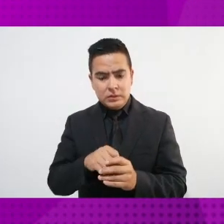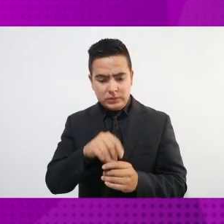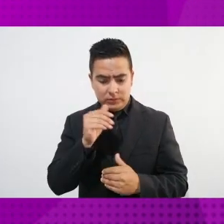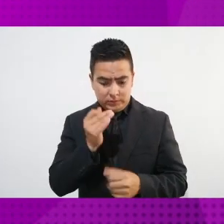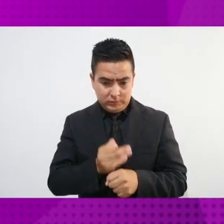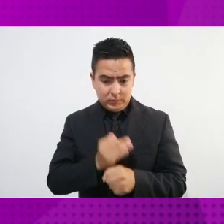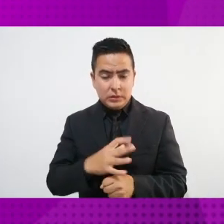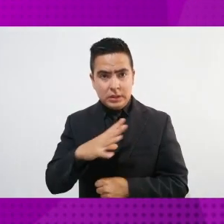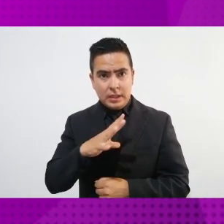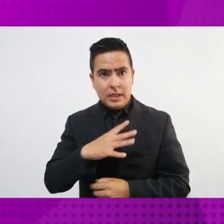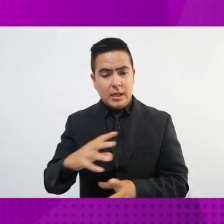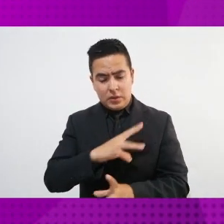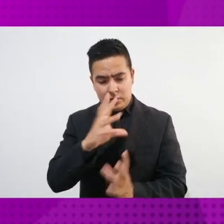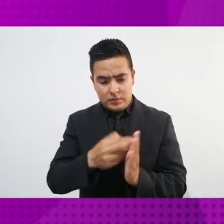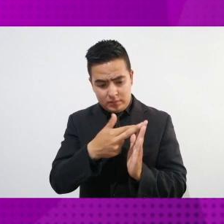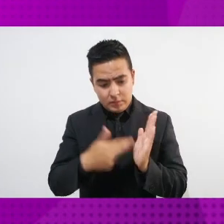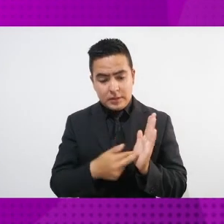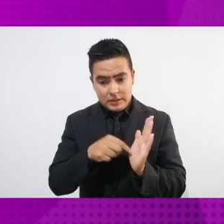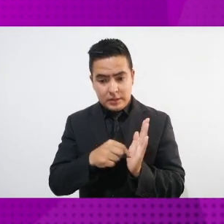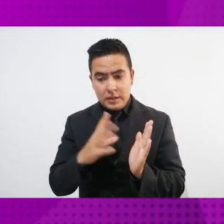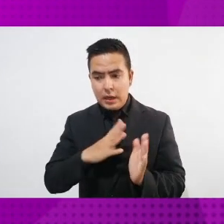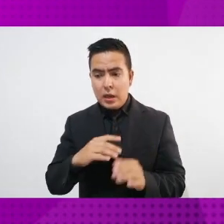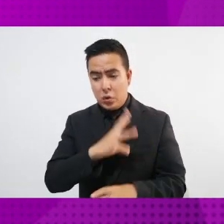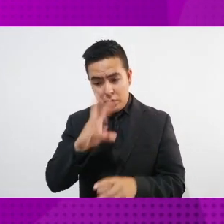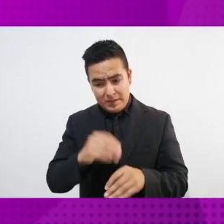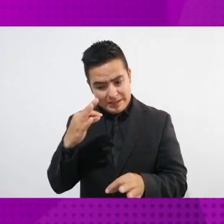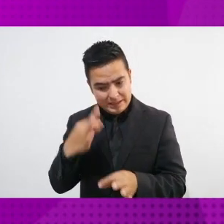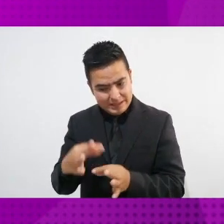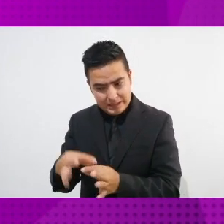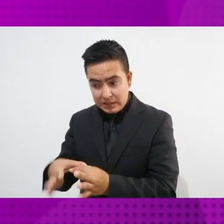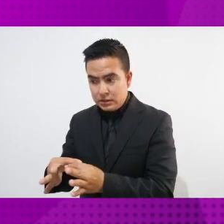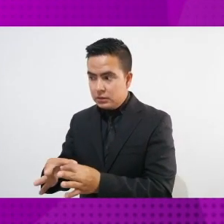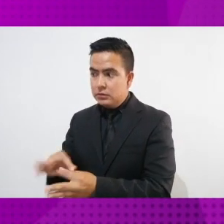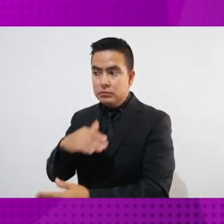instancias institucionales posibles para que el órgano legislativo esté